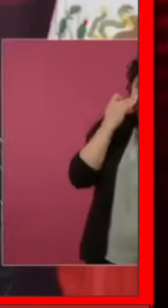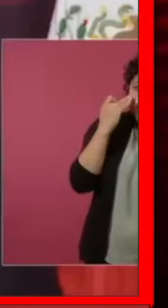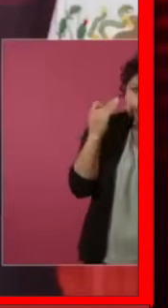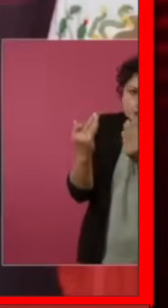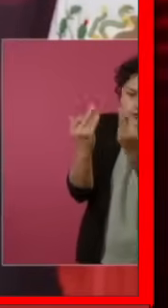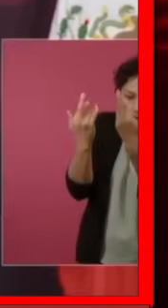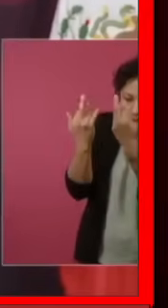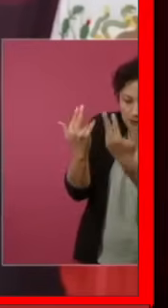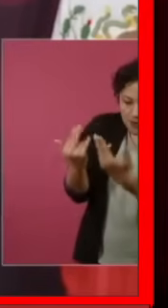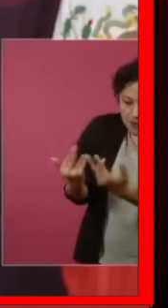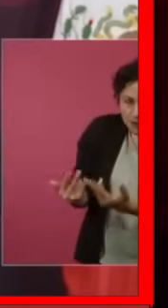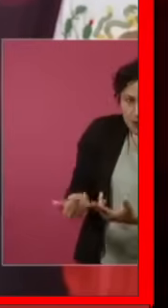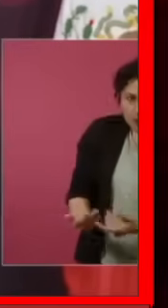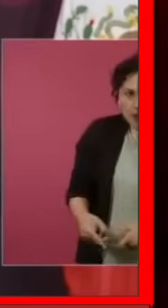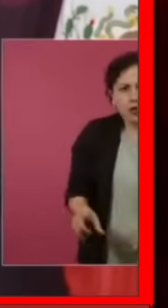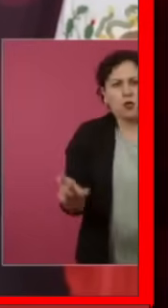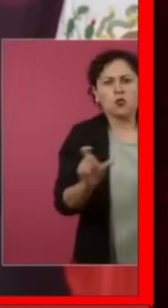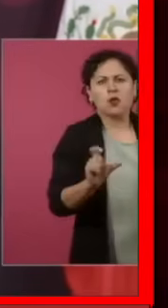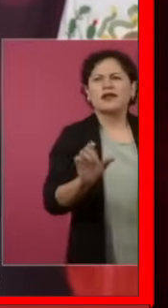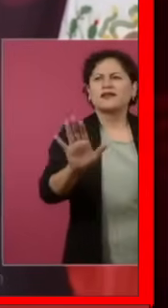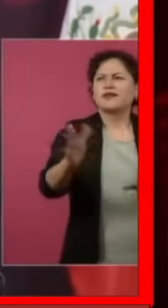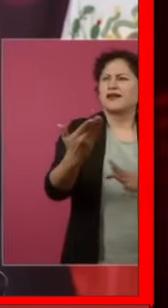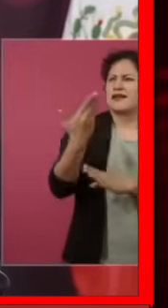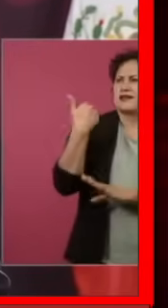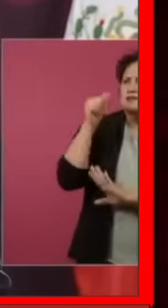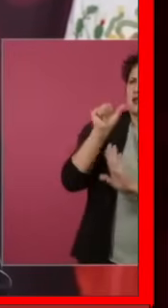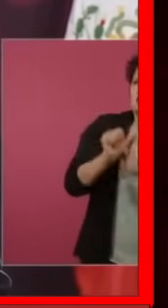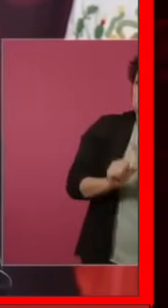hace vinieron? Como 6 meses.